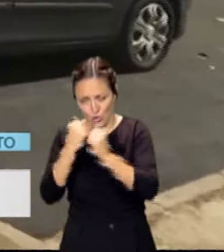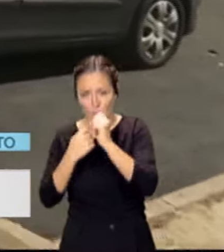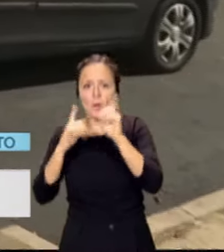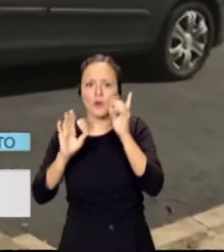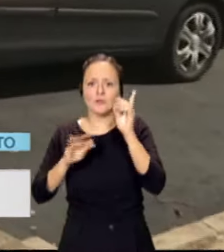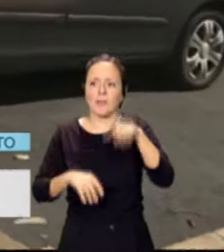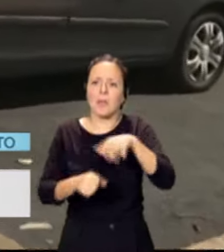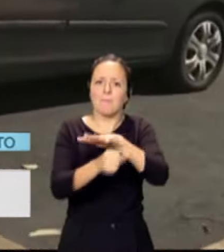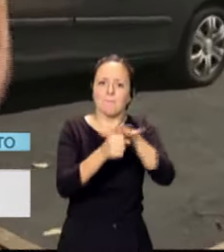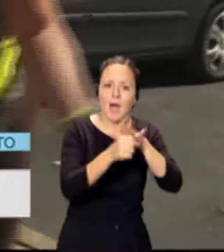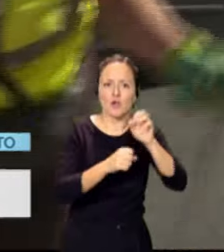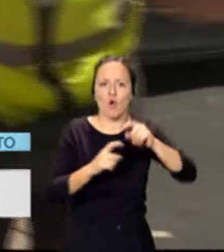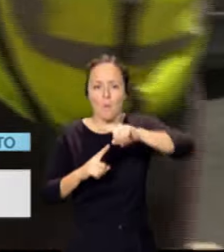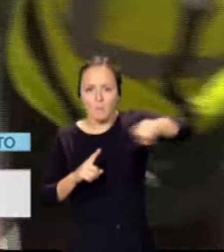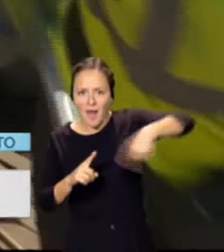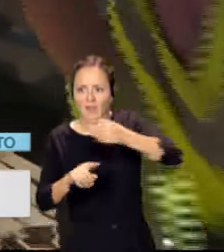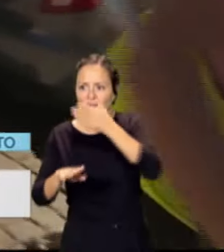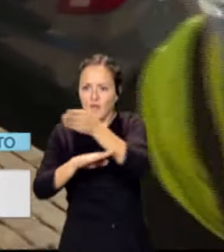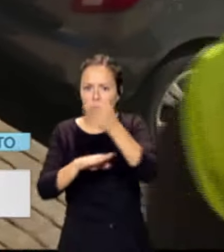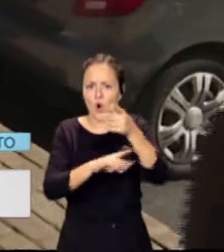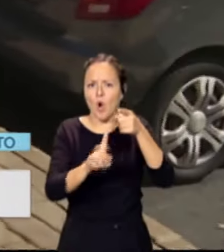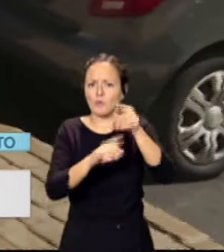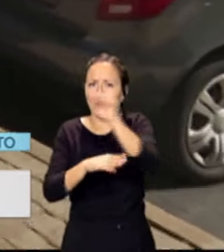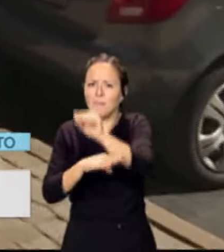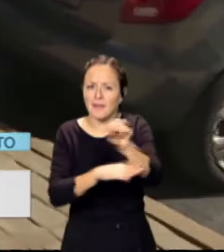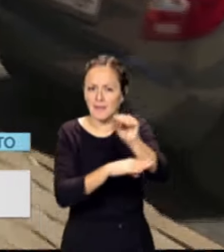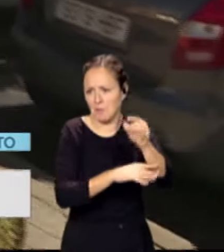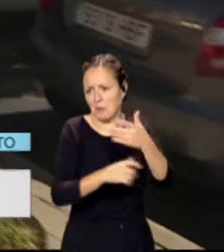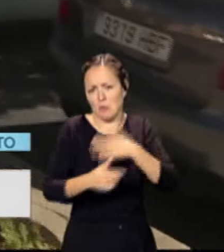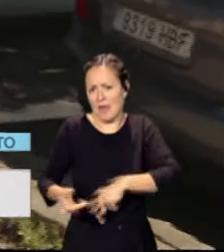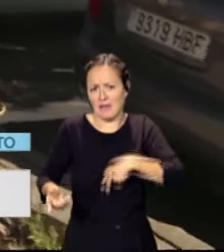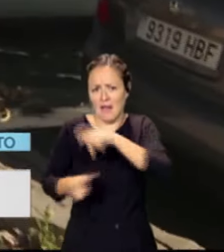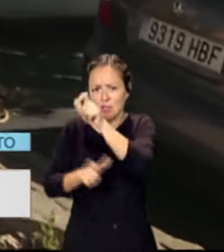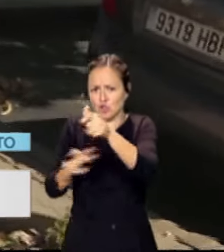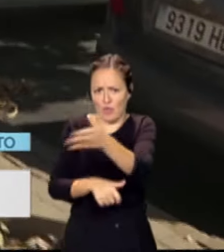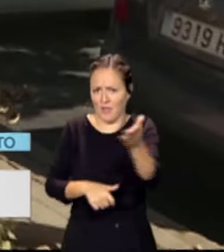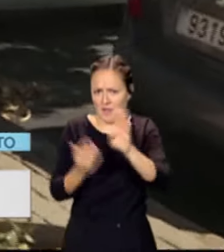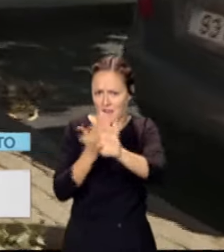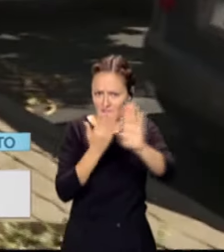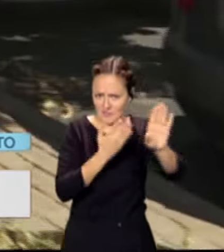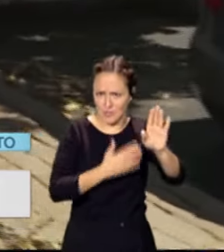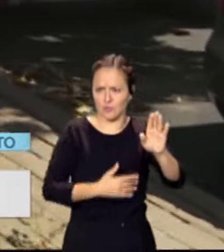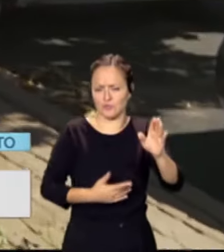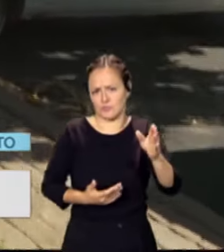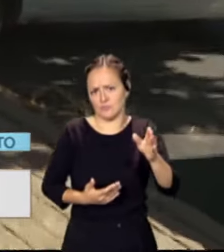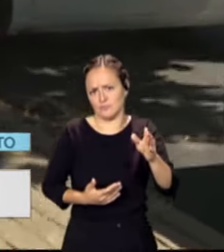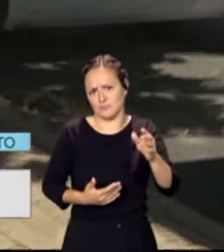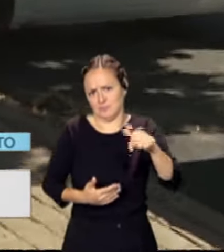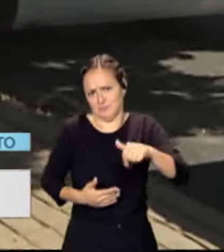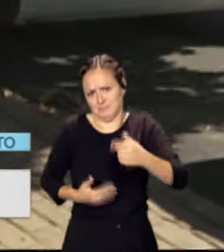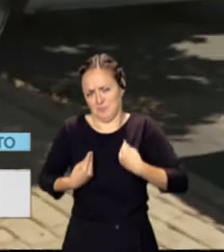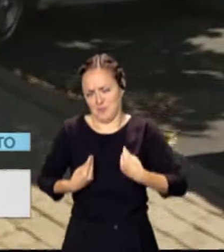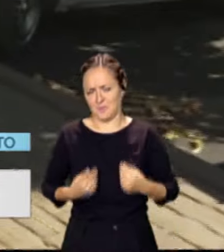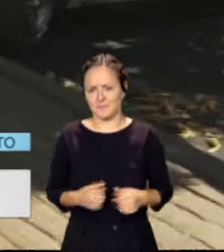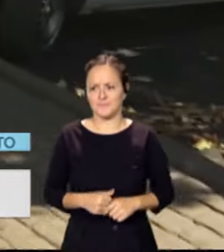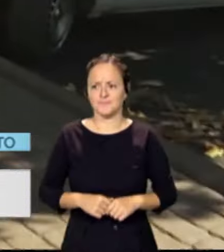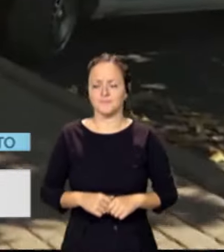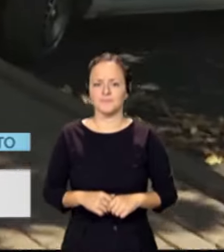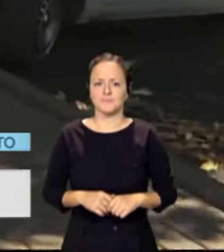pues para poder tener un mantenimiento también para para la ciudadanía no para los espacios que pueden usar los ciudadanos de de Val sequillo los